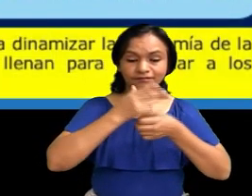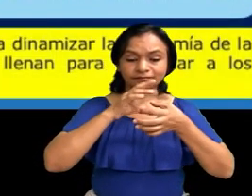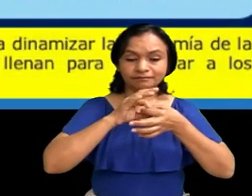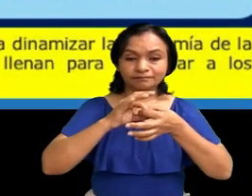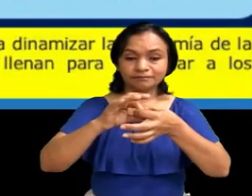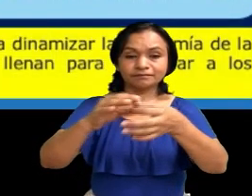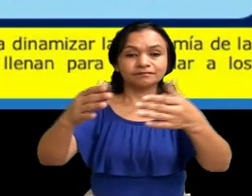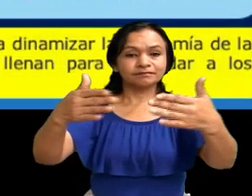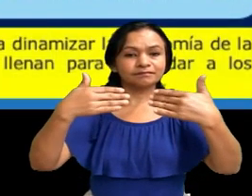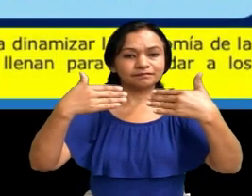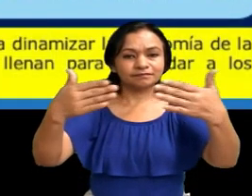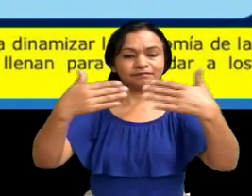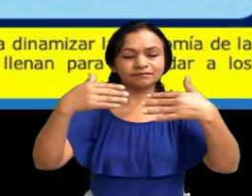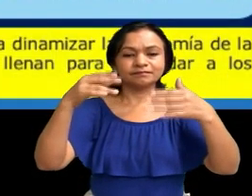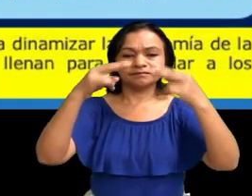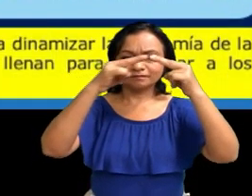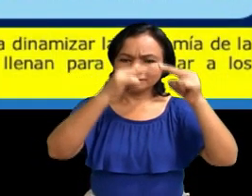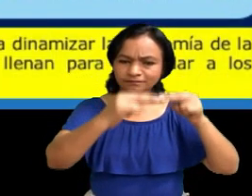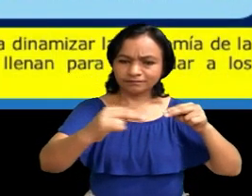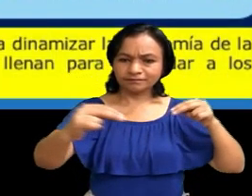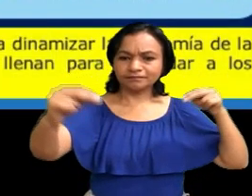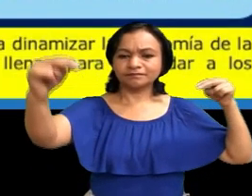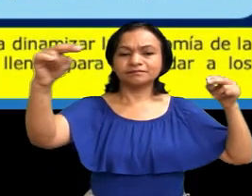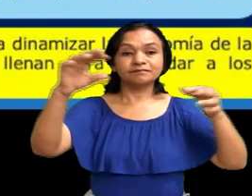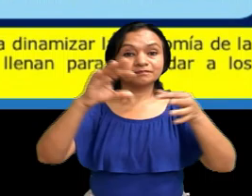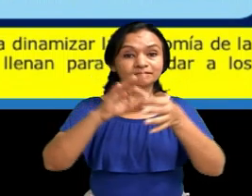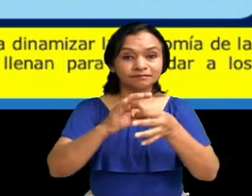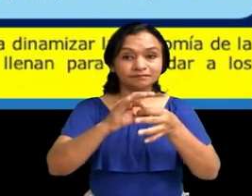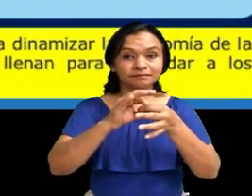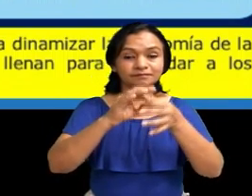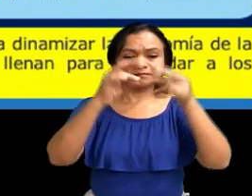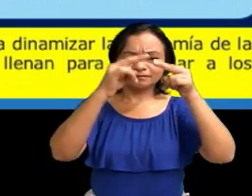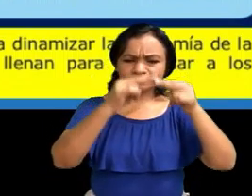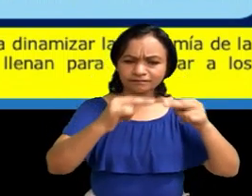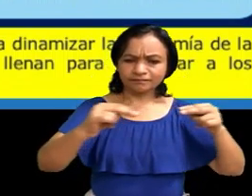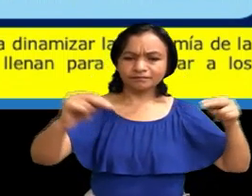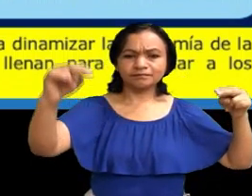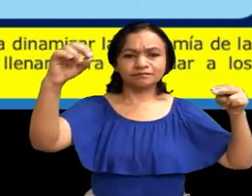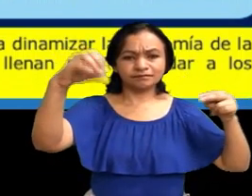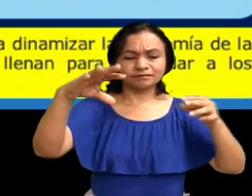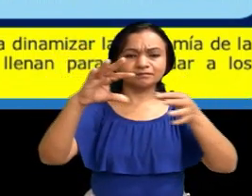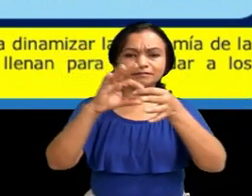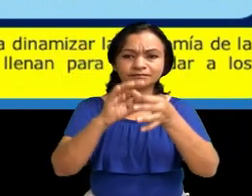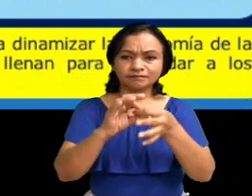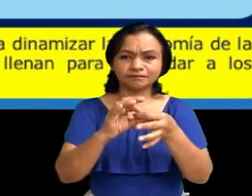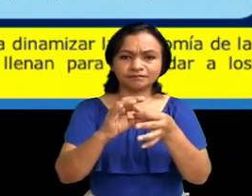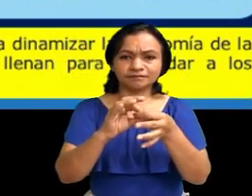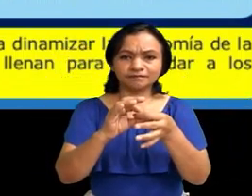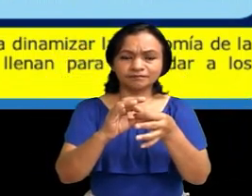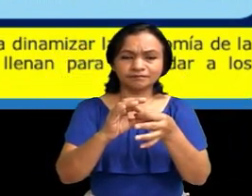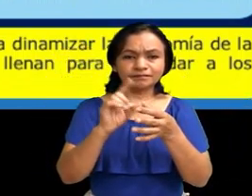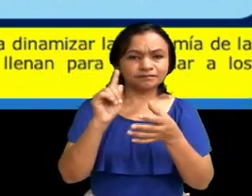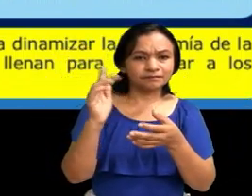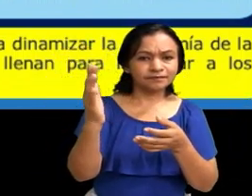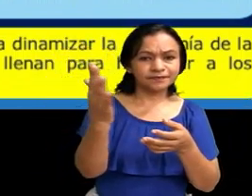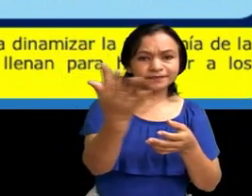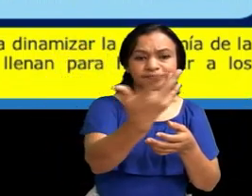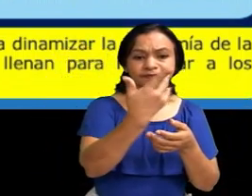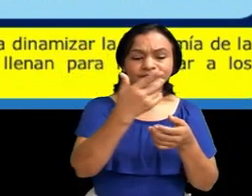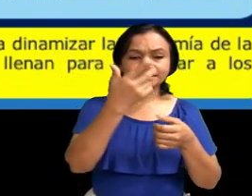unidos eléctricamente. Si estamos unidos eléctricamente, también estamos unidos. Todo ese